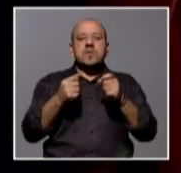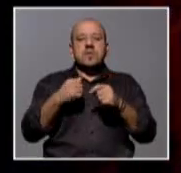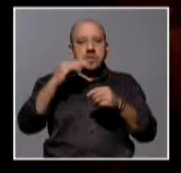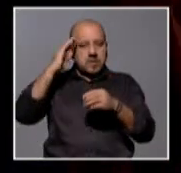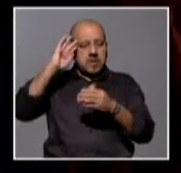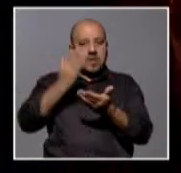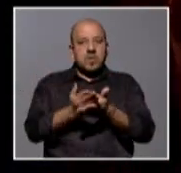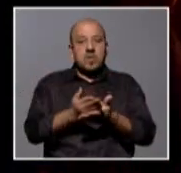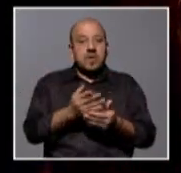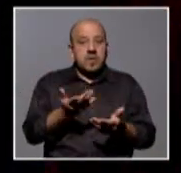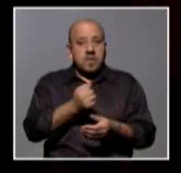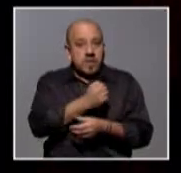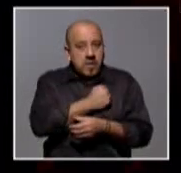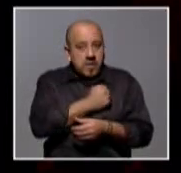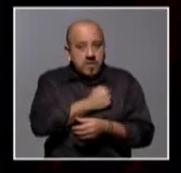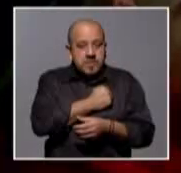todavía tenía miedo.